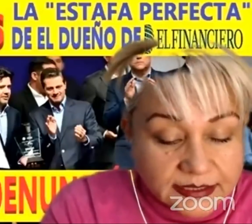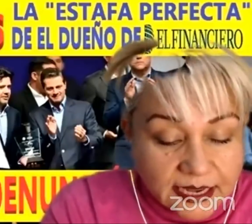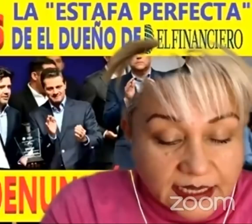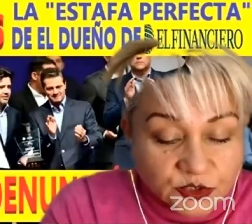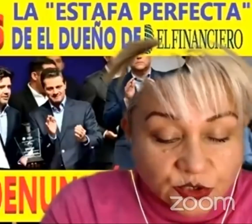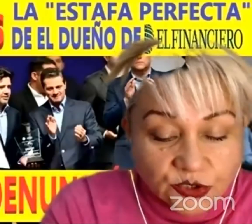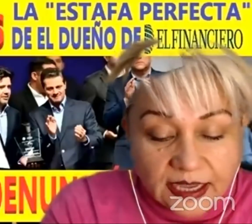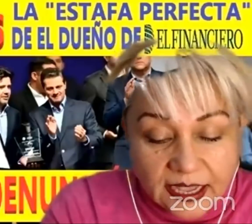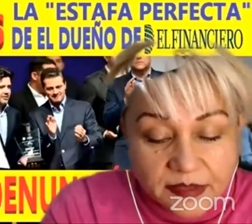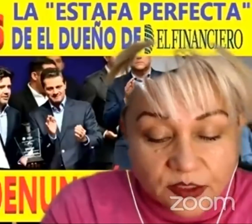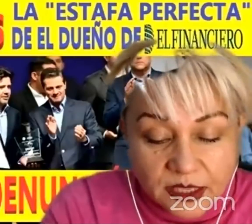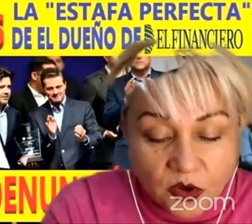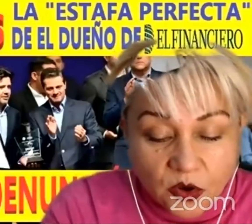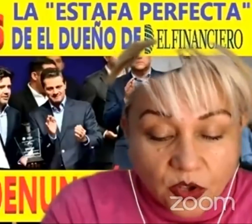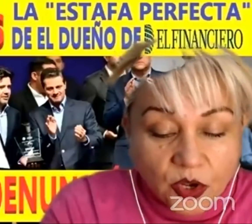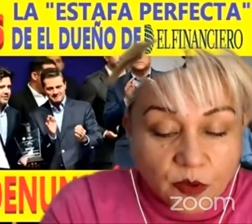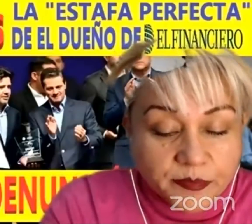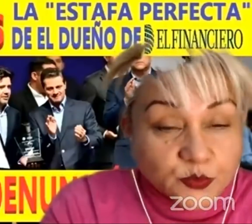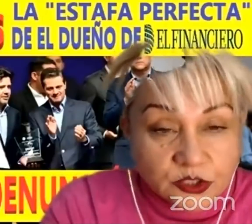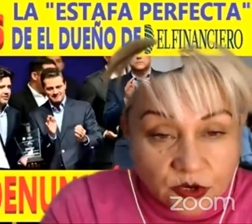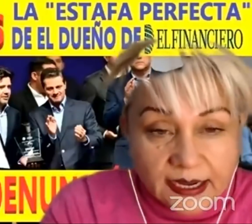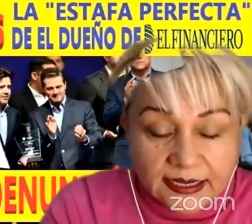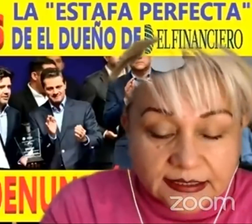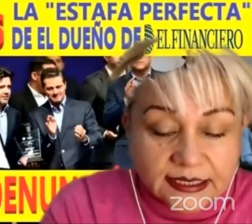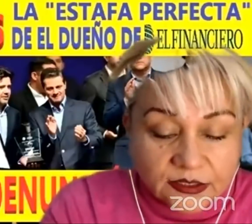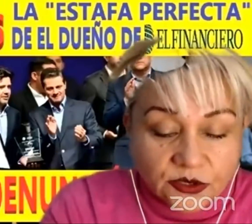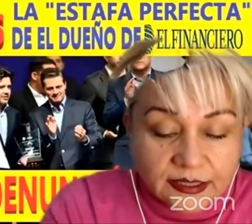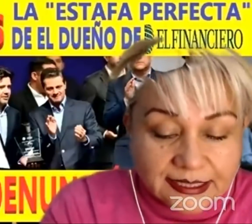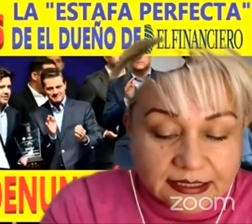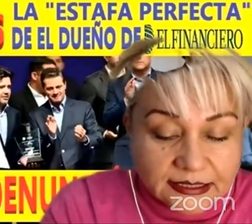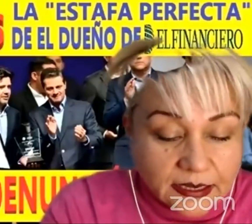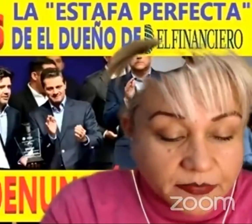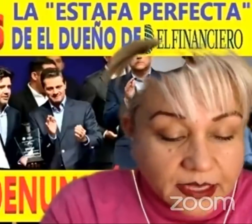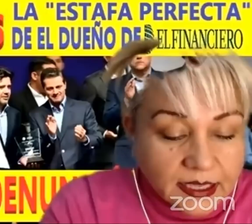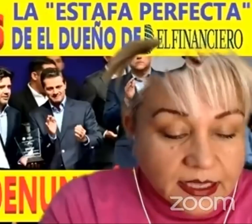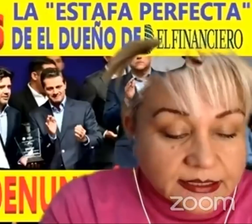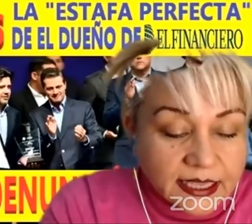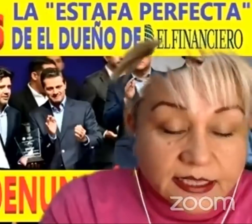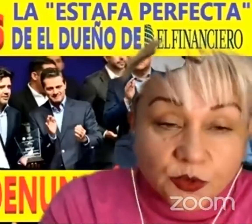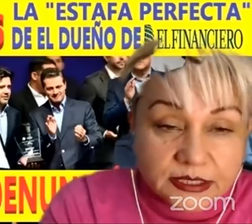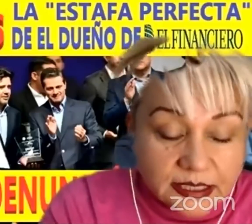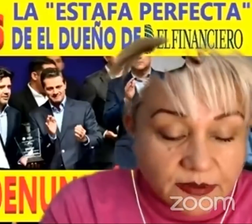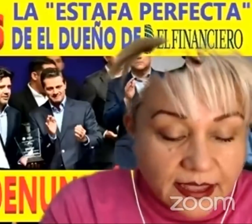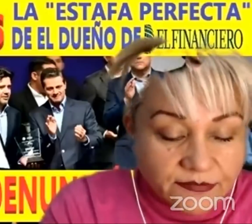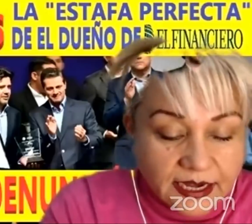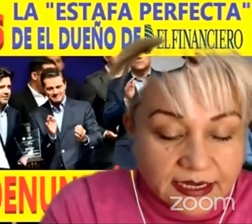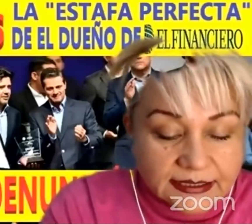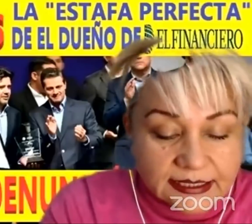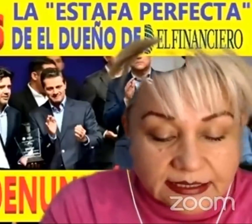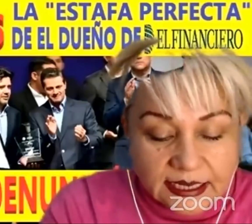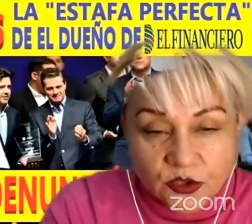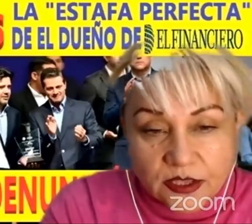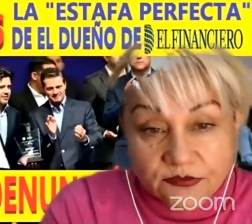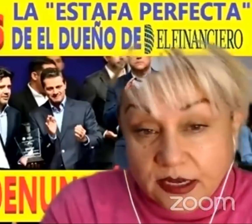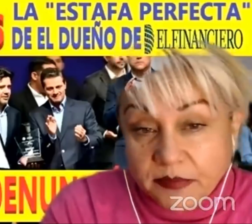de Comtelsal y socio de Jaime Domingo López Buitrón, el exdirector de CISEN, y se hizo visible a finales